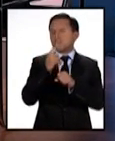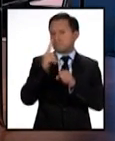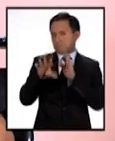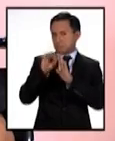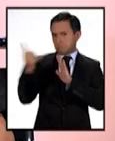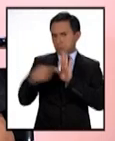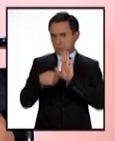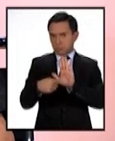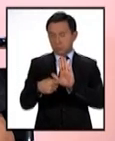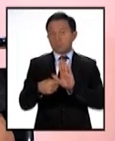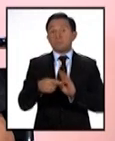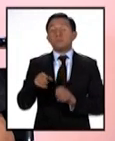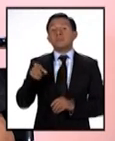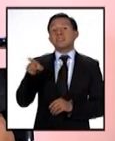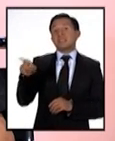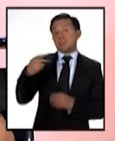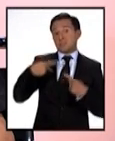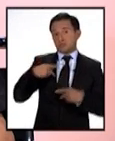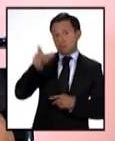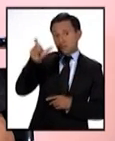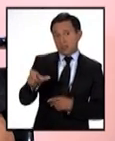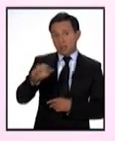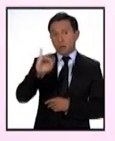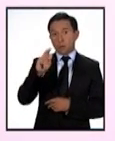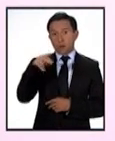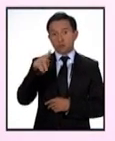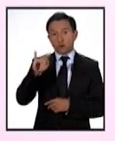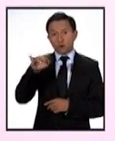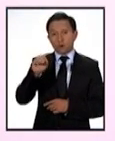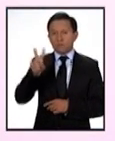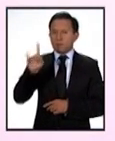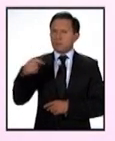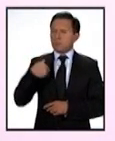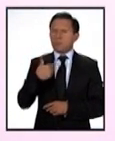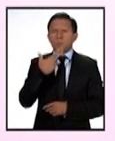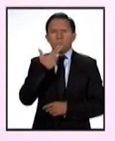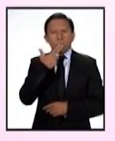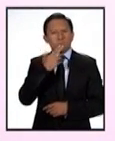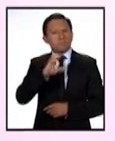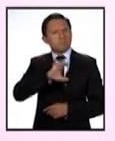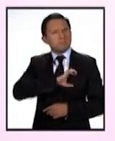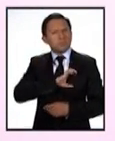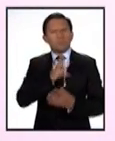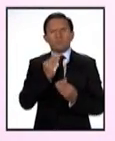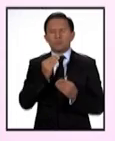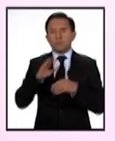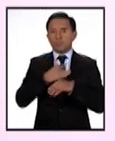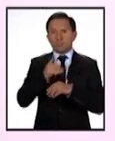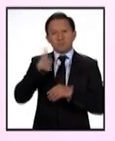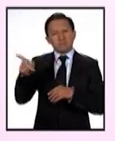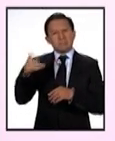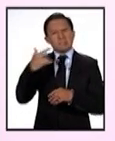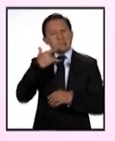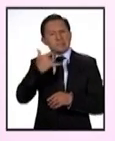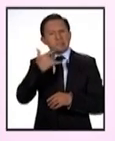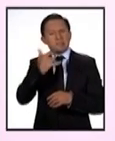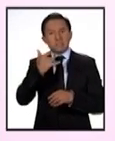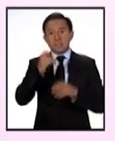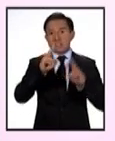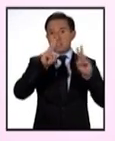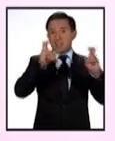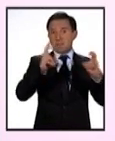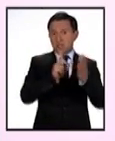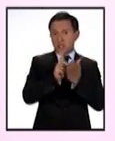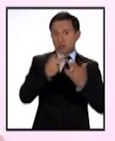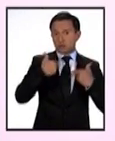alguien a quien yo aprecio mucho por dos razones. Una, por su trabajo en la trinchera de la defensa de los derechos humanos,